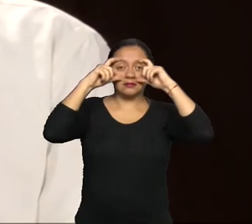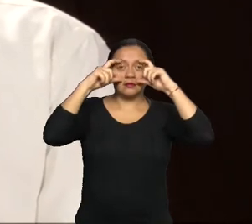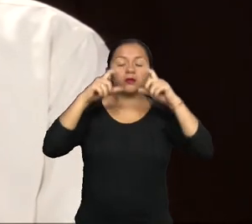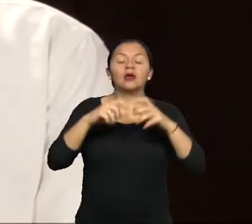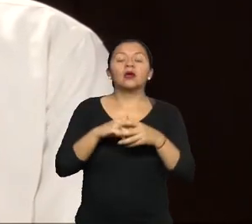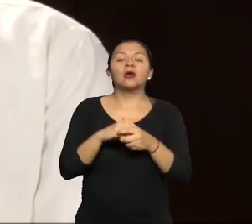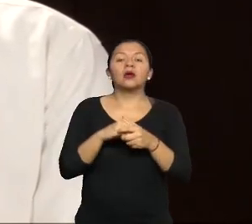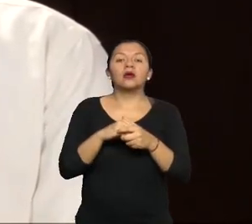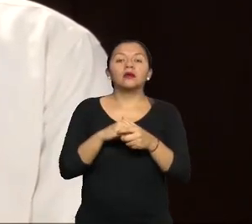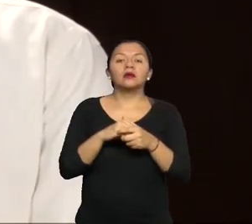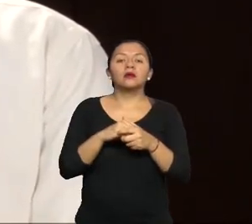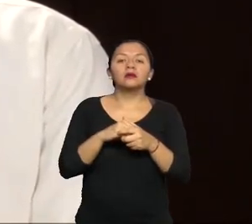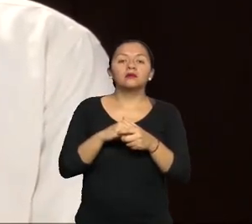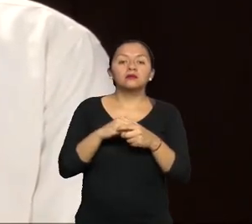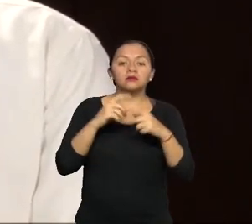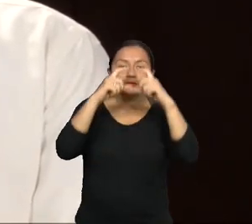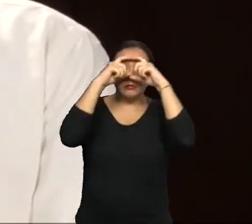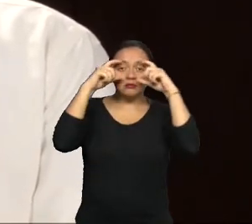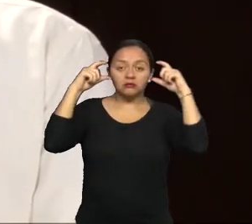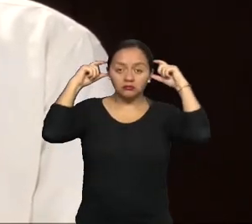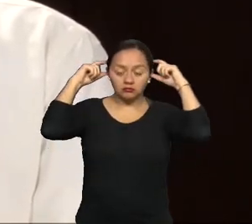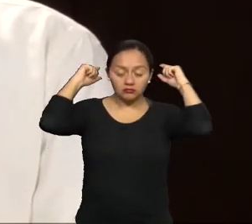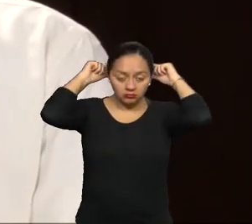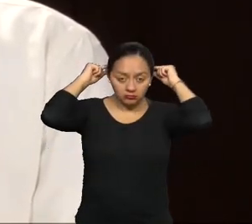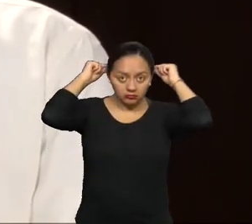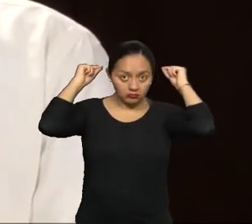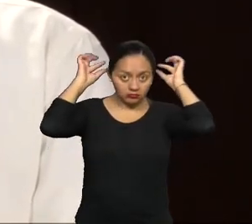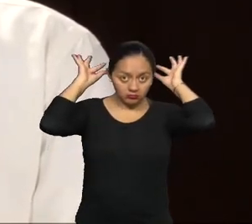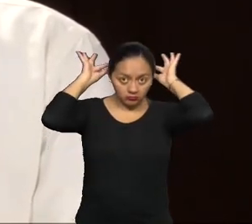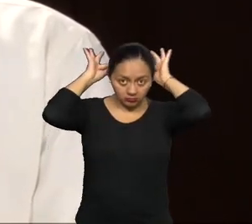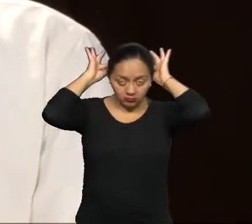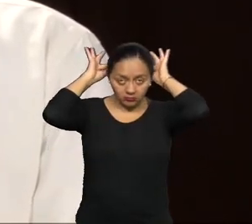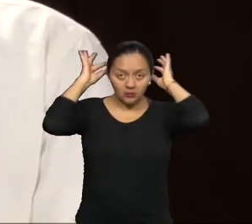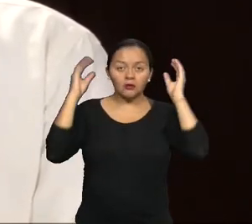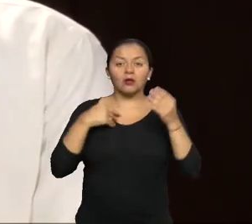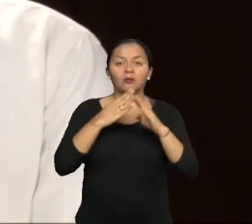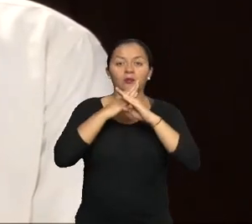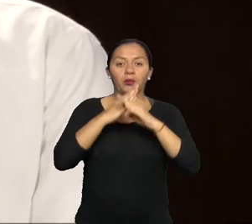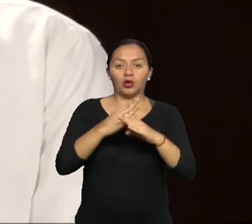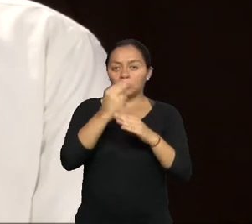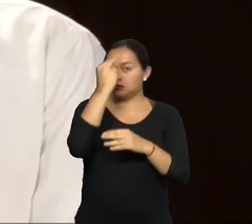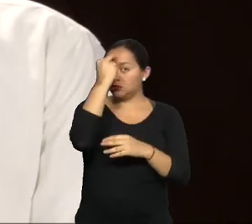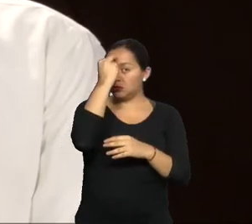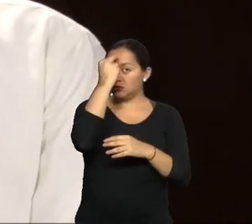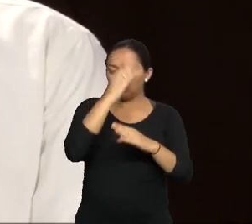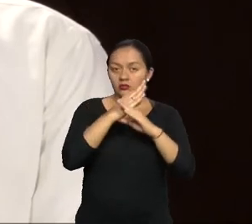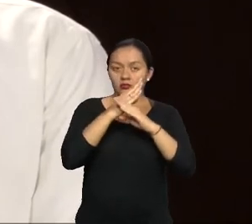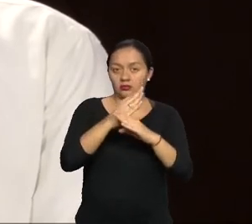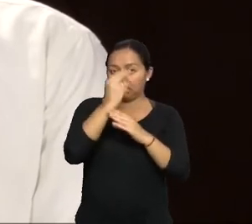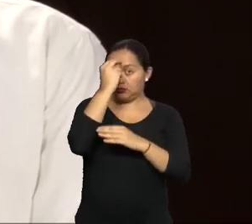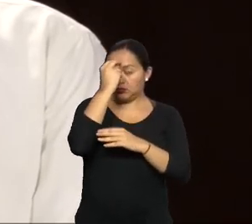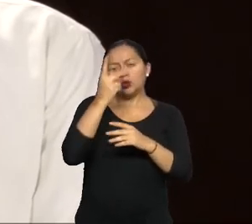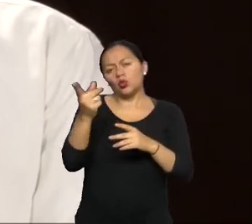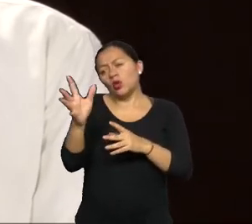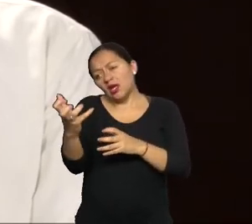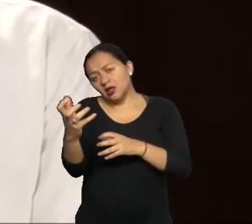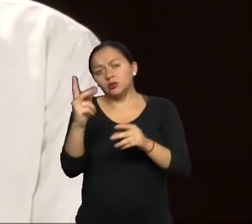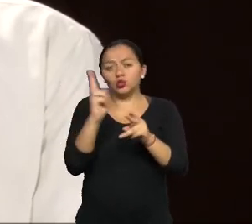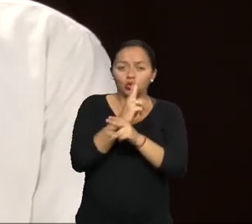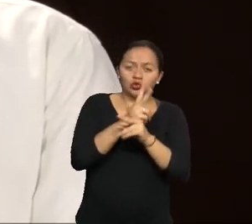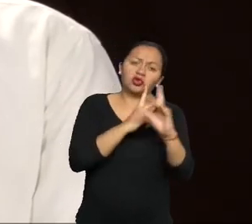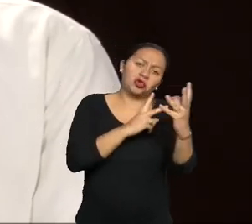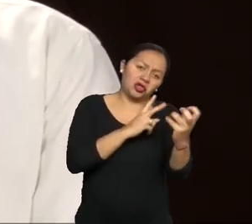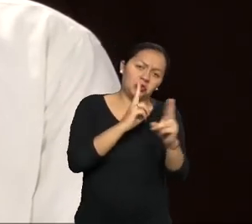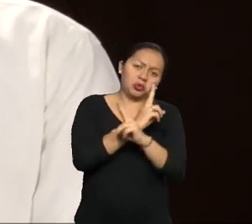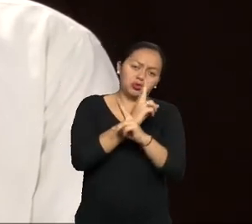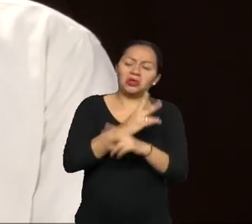una antifaz. Tenemos una vincha protectora alrededor de la frente, que es una chichonea reconocida, es opcional, y de ahí todo